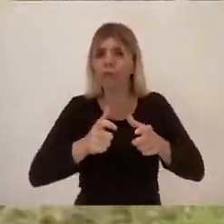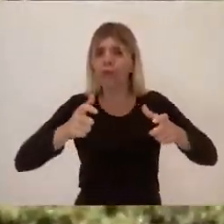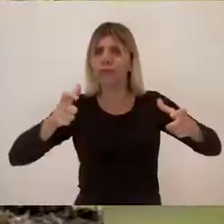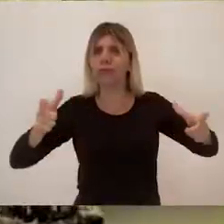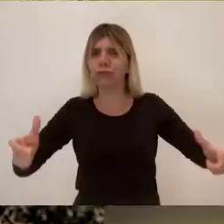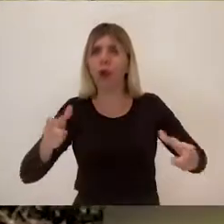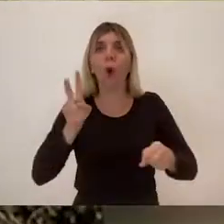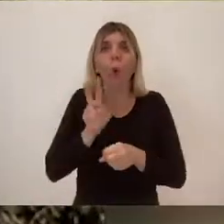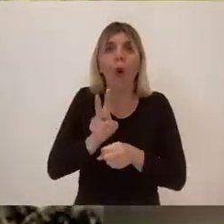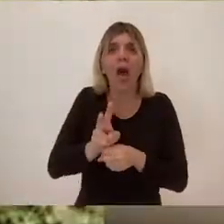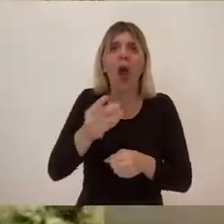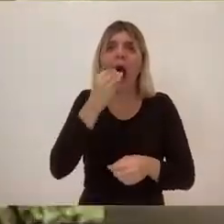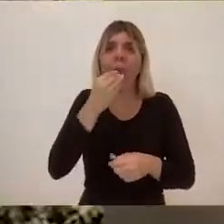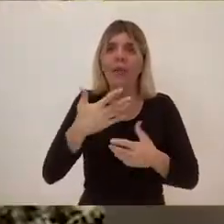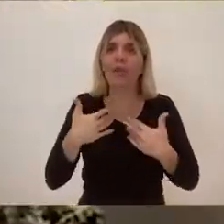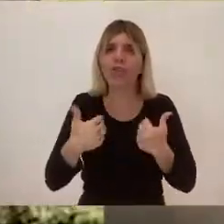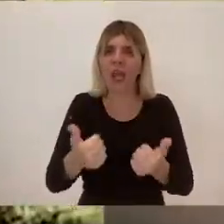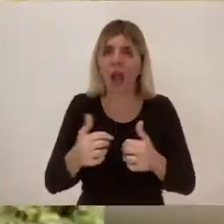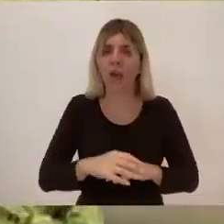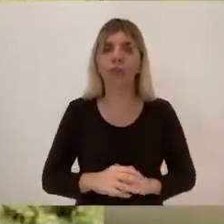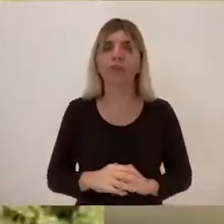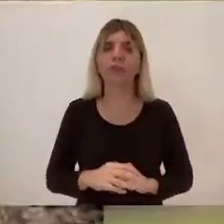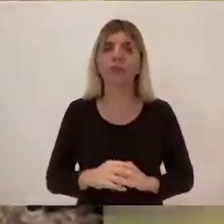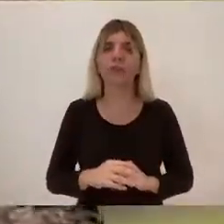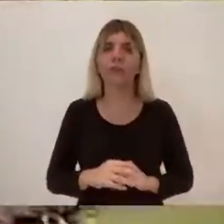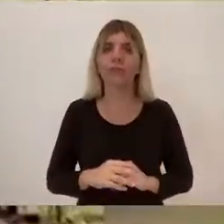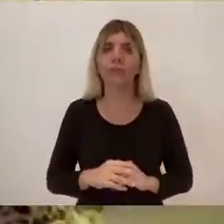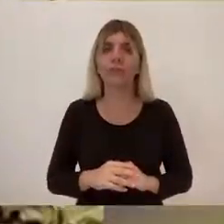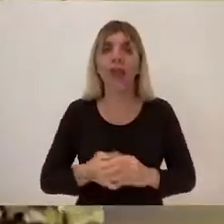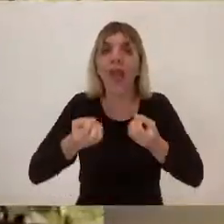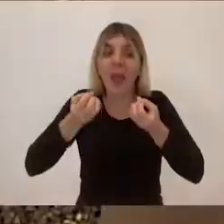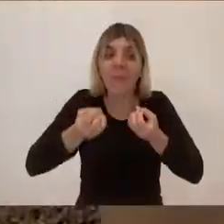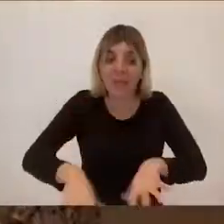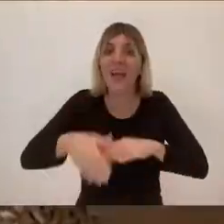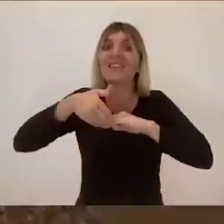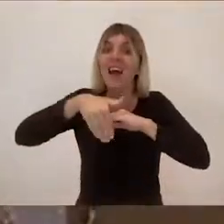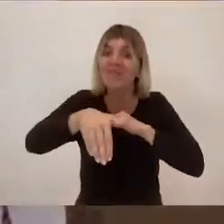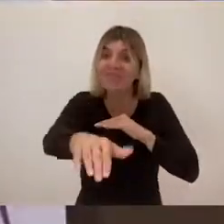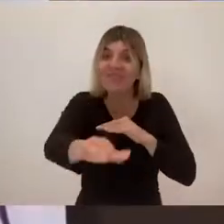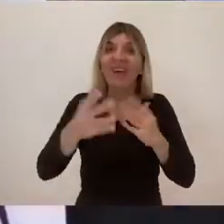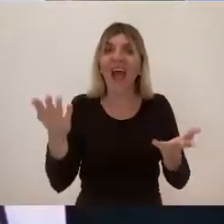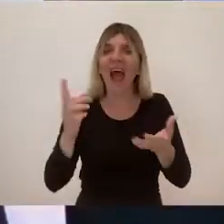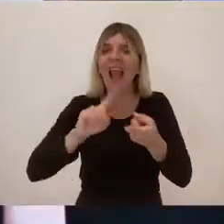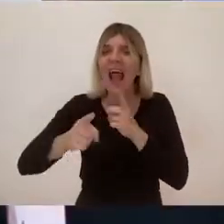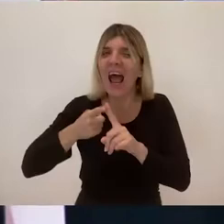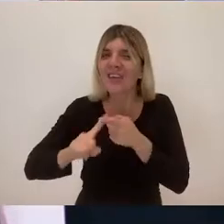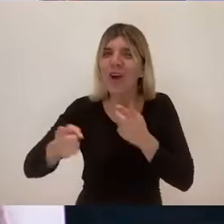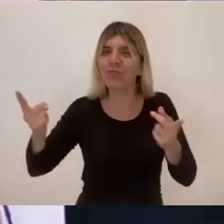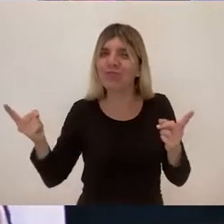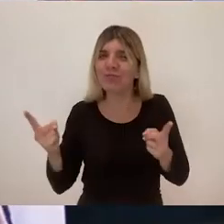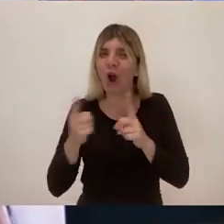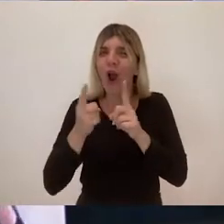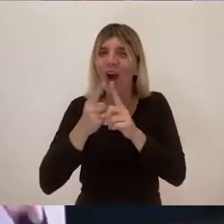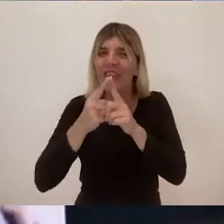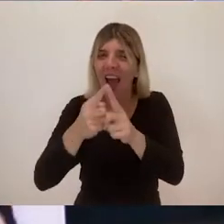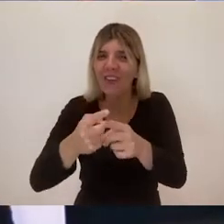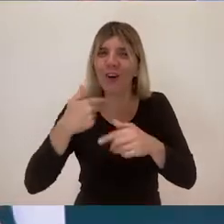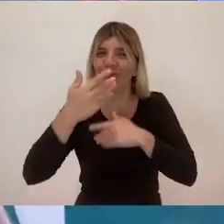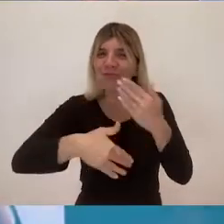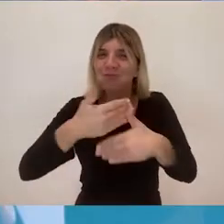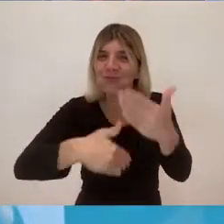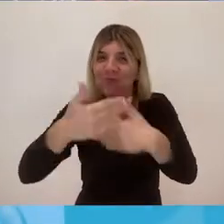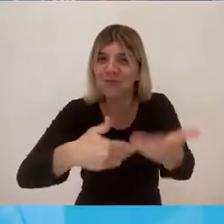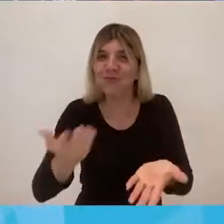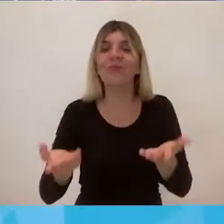26.657, y hacia un aumento en la producción agroecológica de alimentos sanos. Empieza a formalizarse